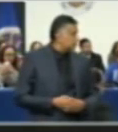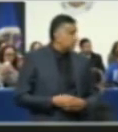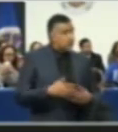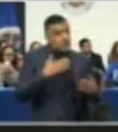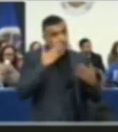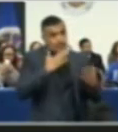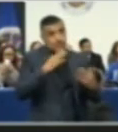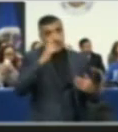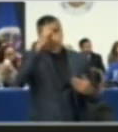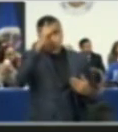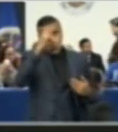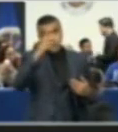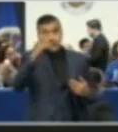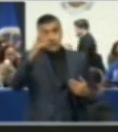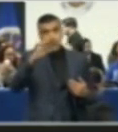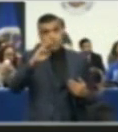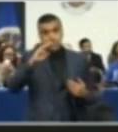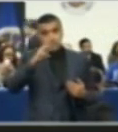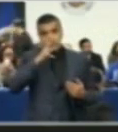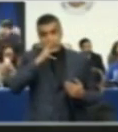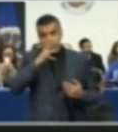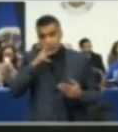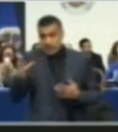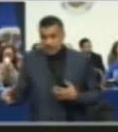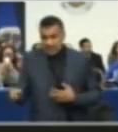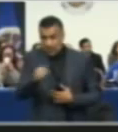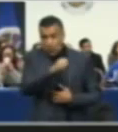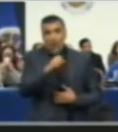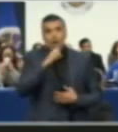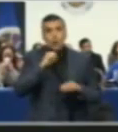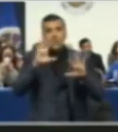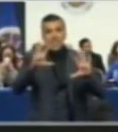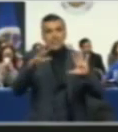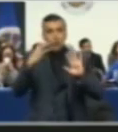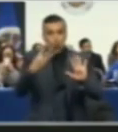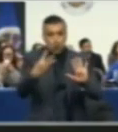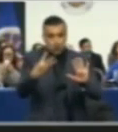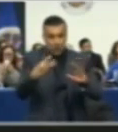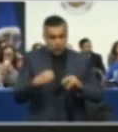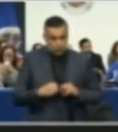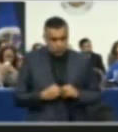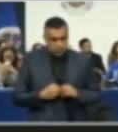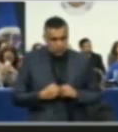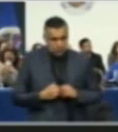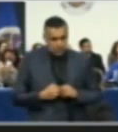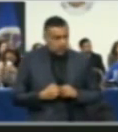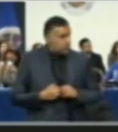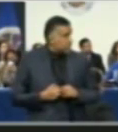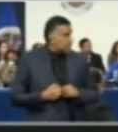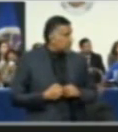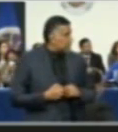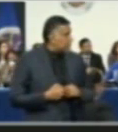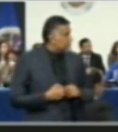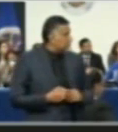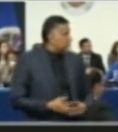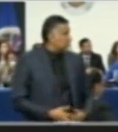Gracias a Dios que mi mamá me sacó el DNI a los 18 años. Y no tengo eso. La restricción